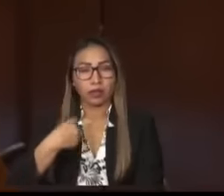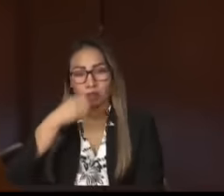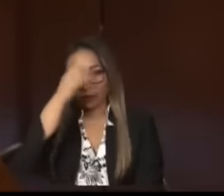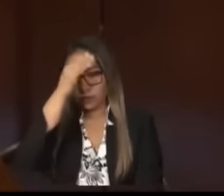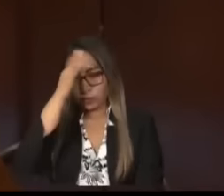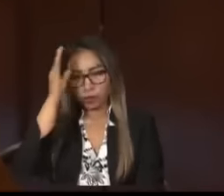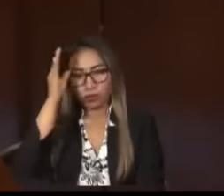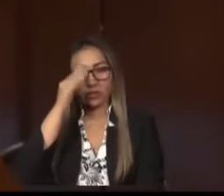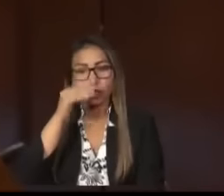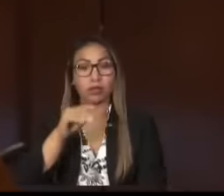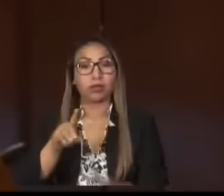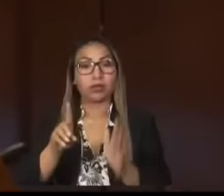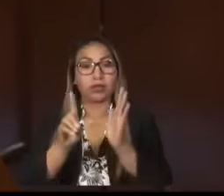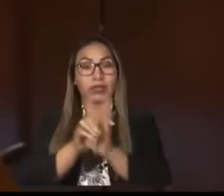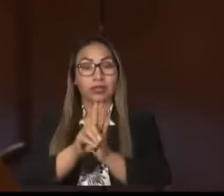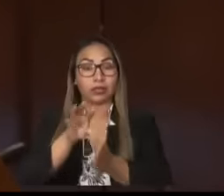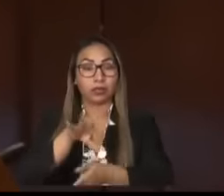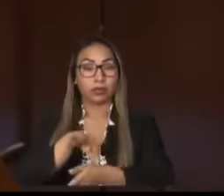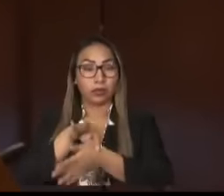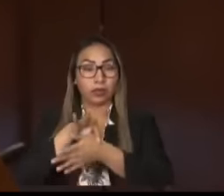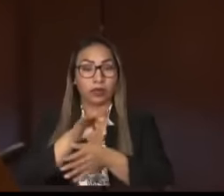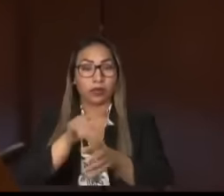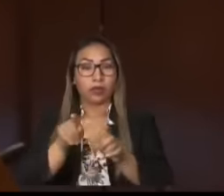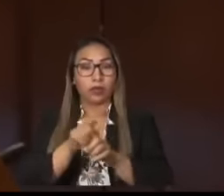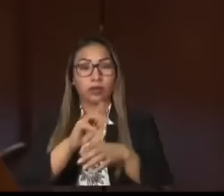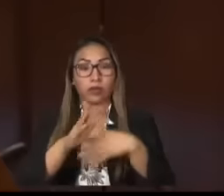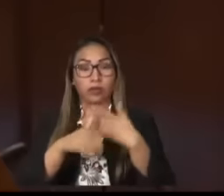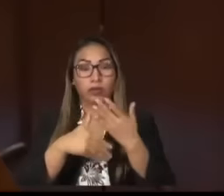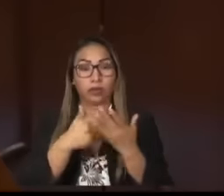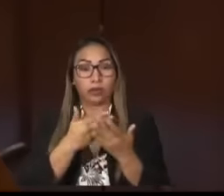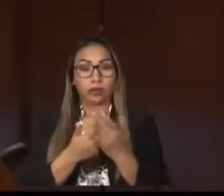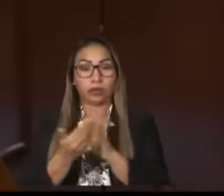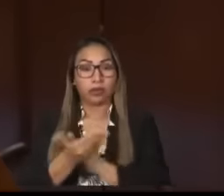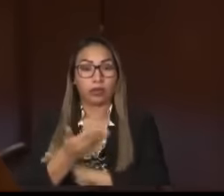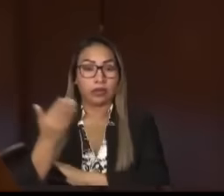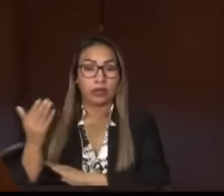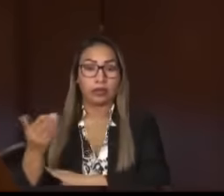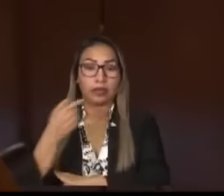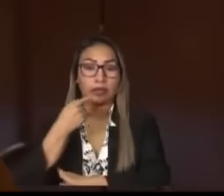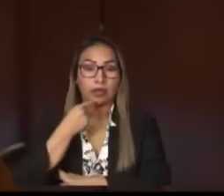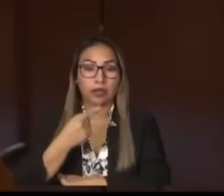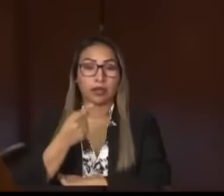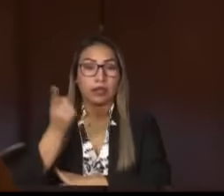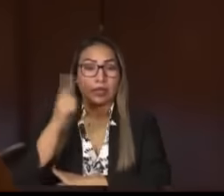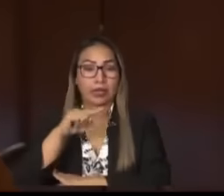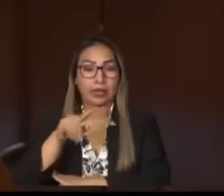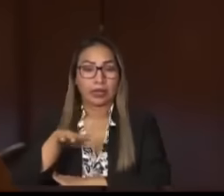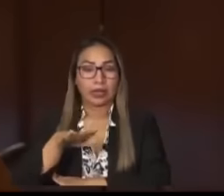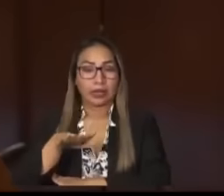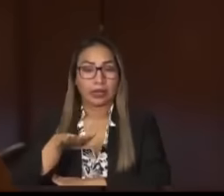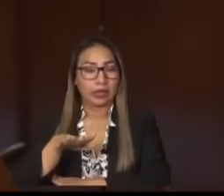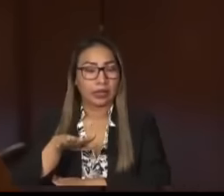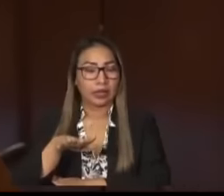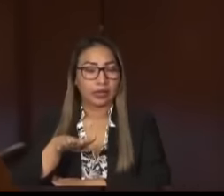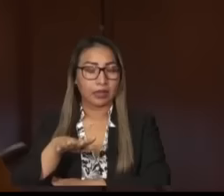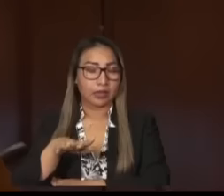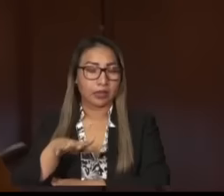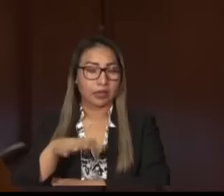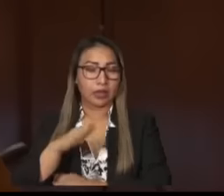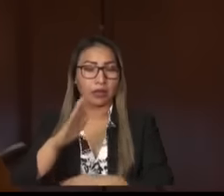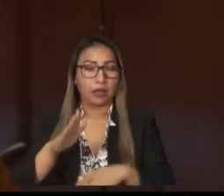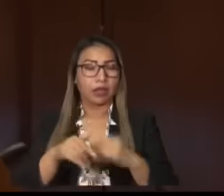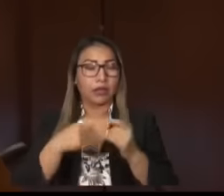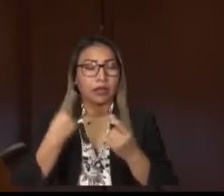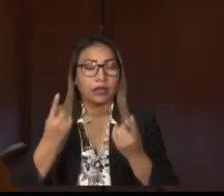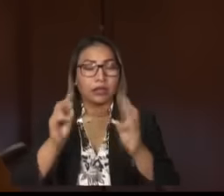de los derechos humanos y de los pactos internacionales que se han legislado en